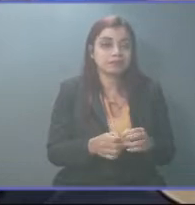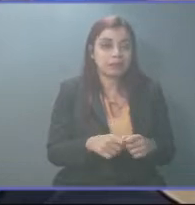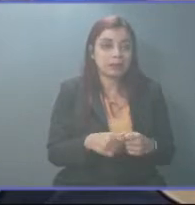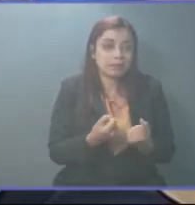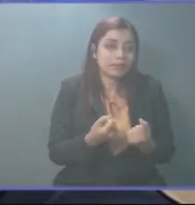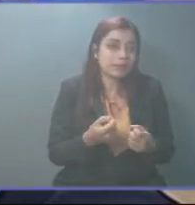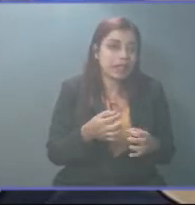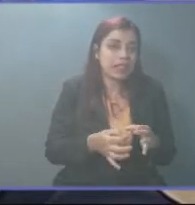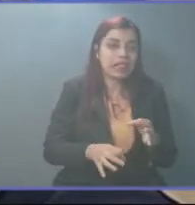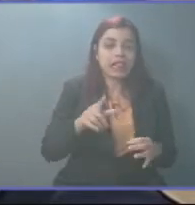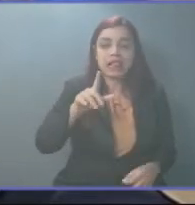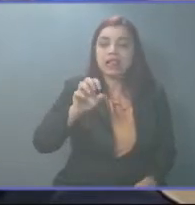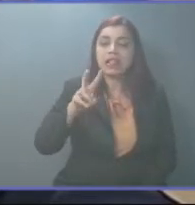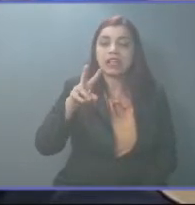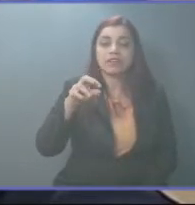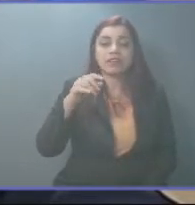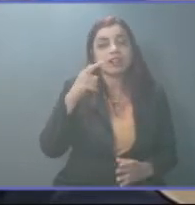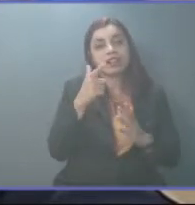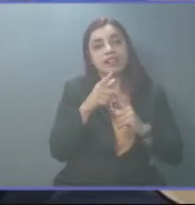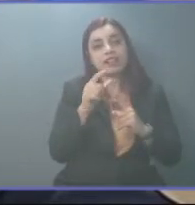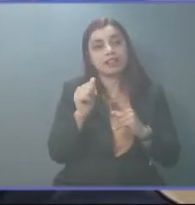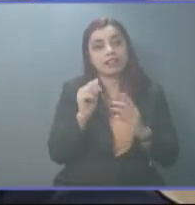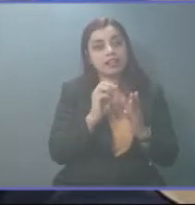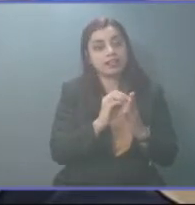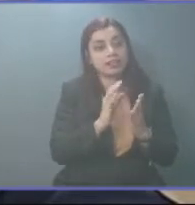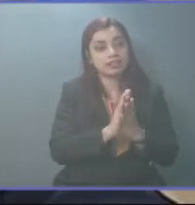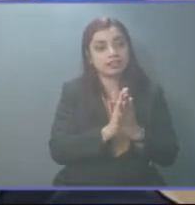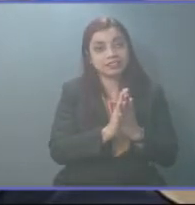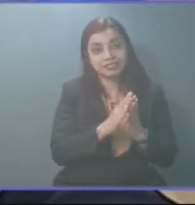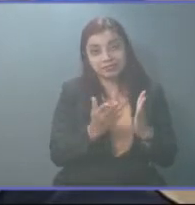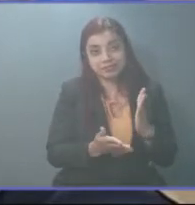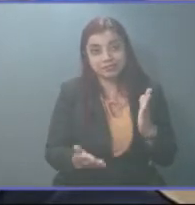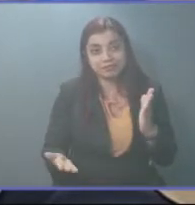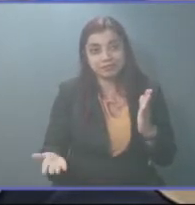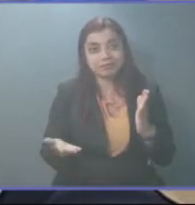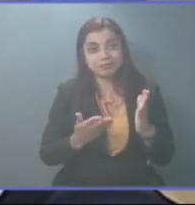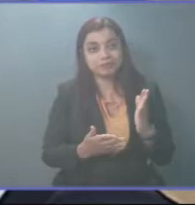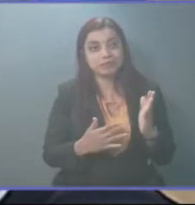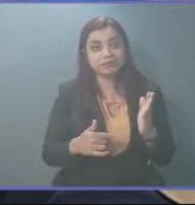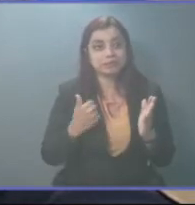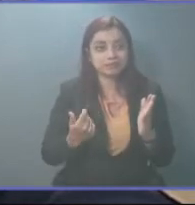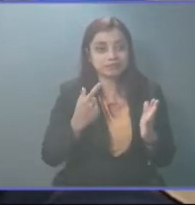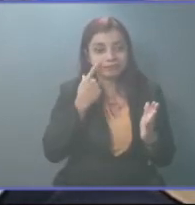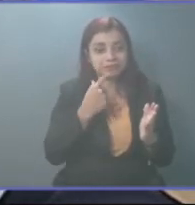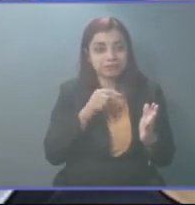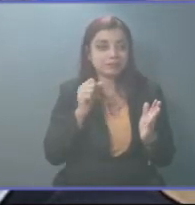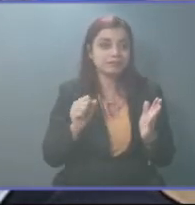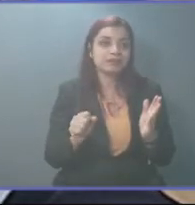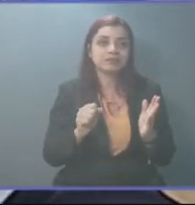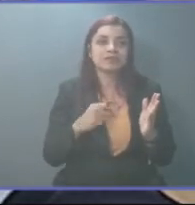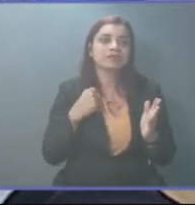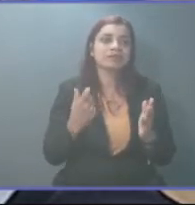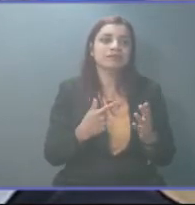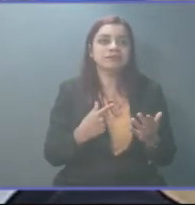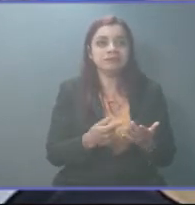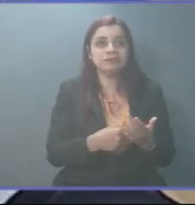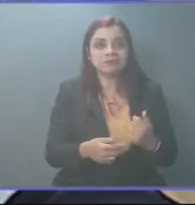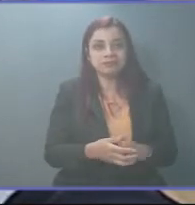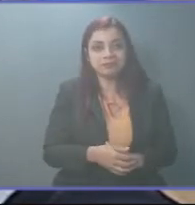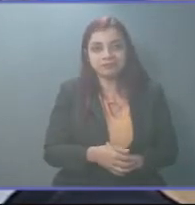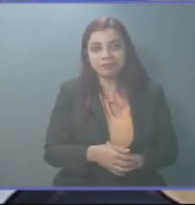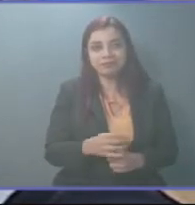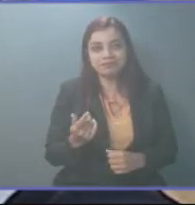el sentido de agregar en literal a la causa de fuerza mayor o caso fortuito de la siguiente forma. Artículo 125.